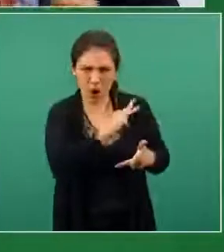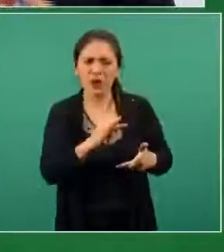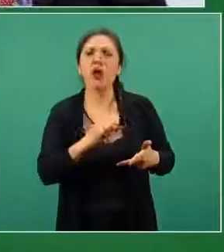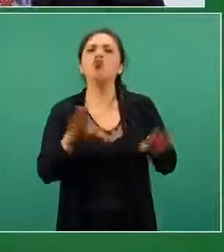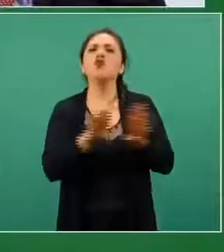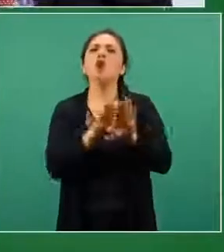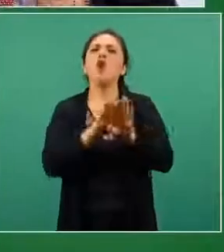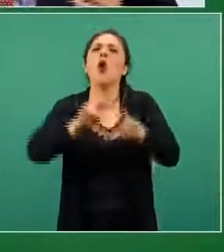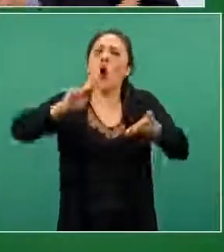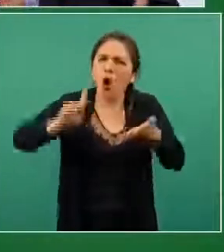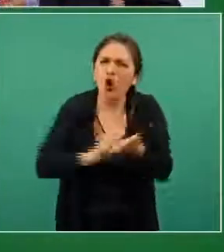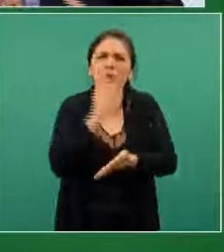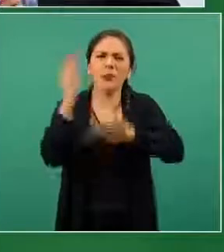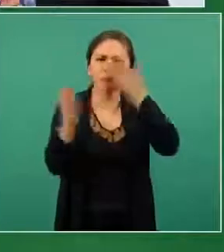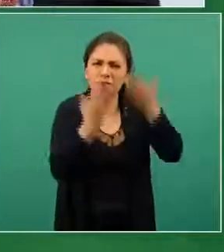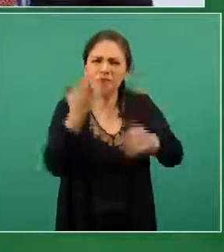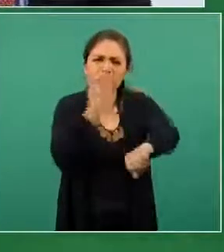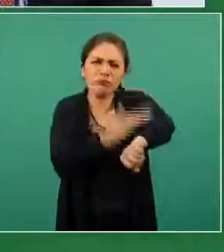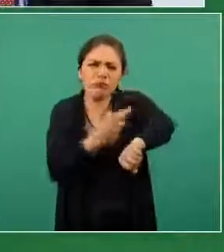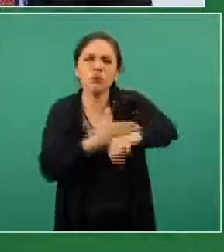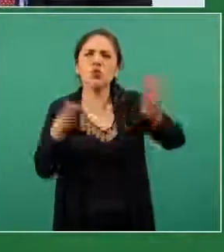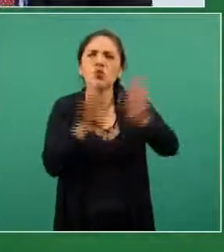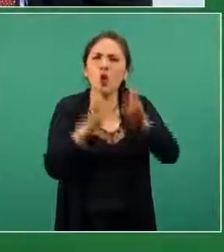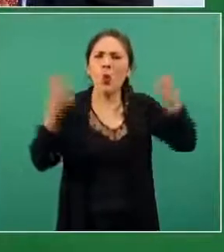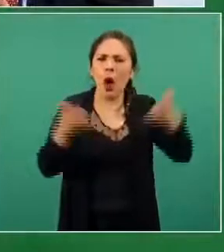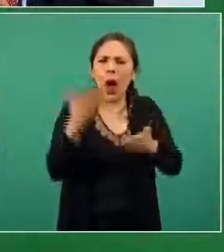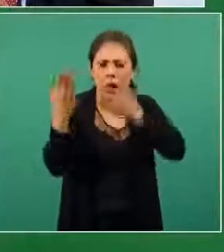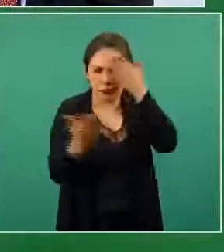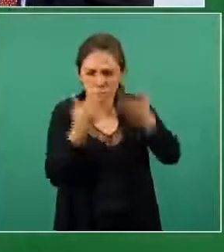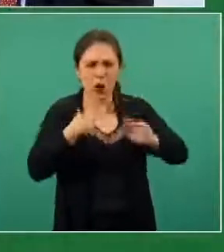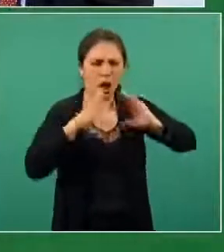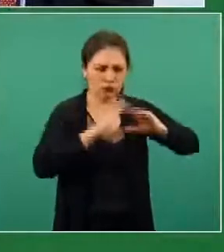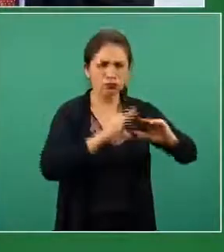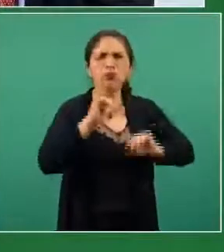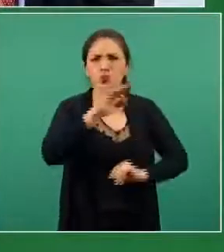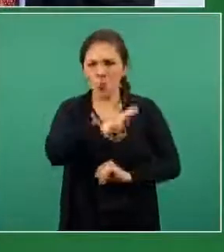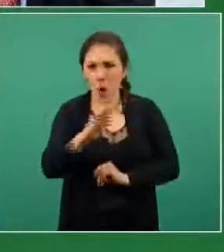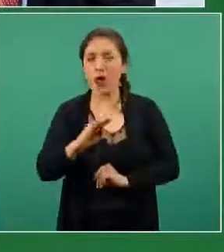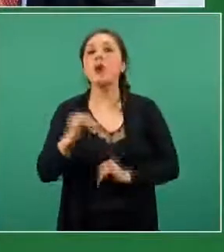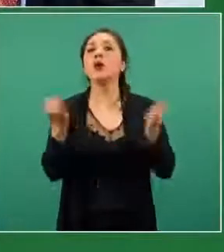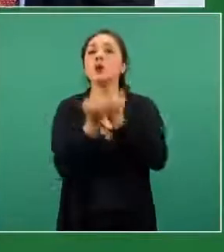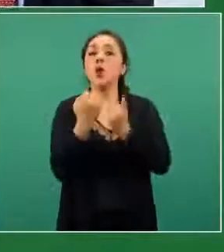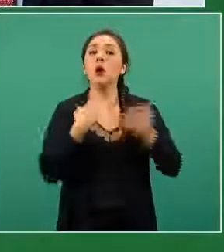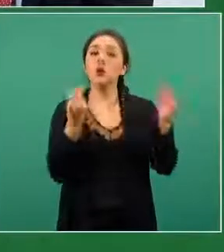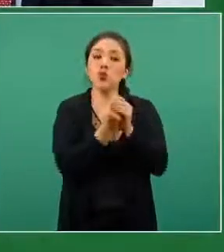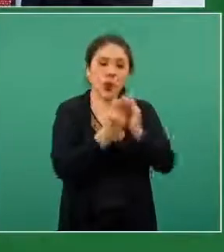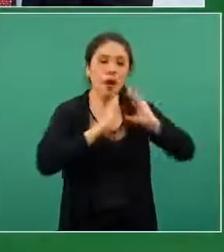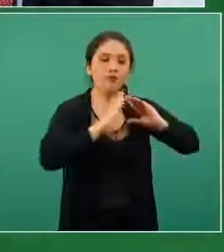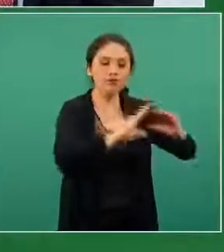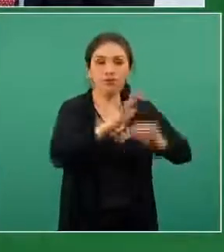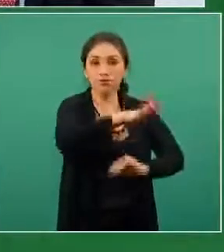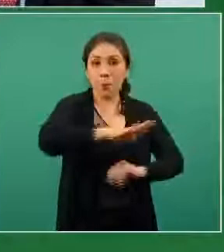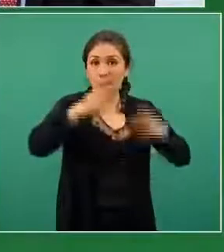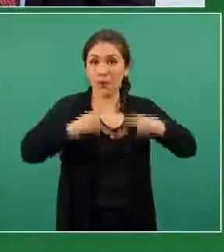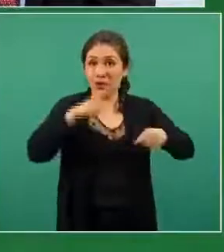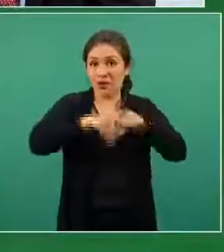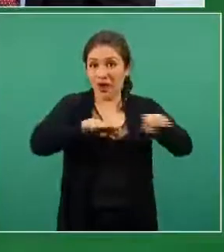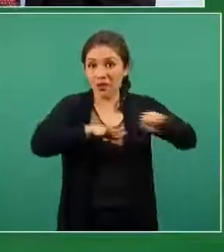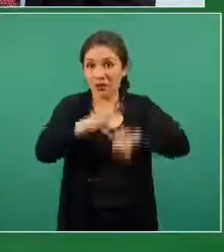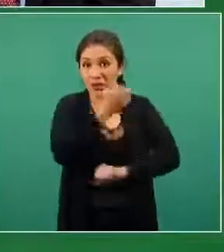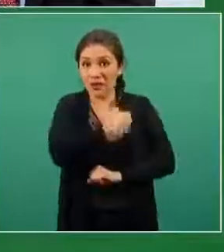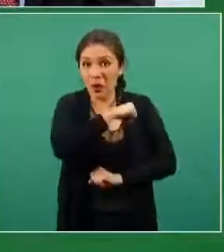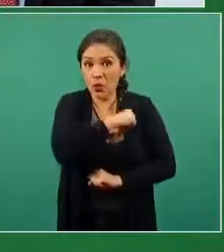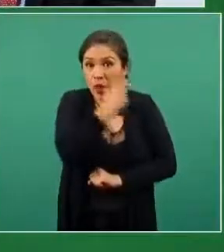repasos, digamos, de estas guías o de protocolos de atención, efectivamente, y como decía, también capacitar a nuestro personal de salud